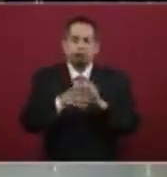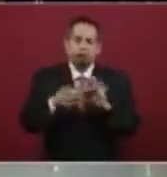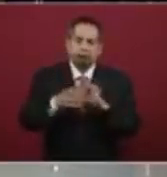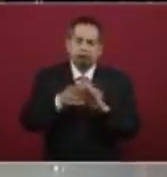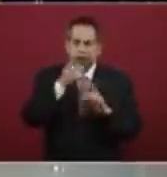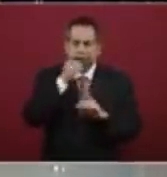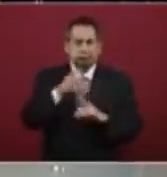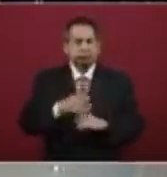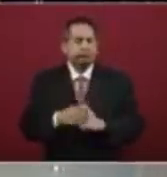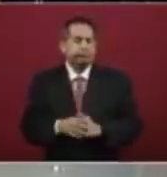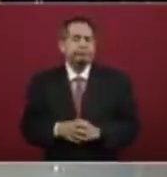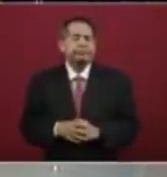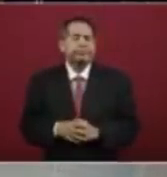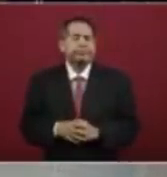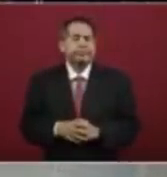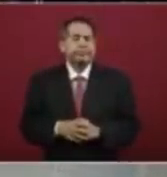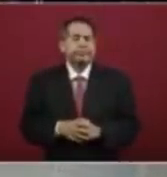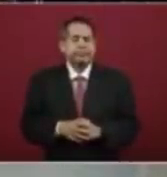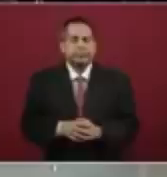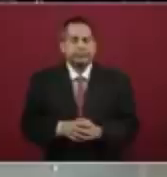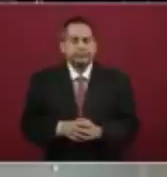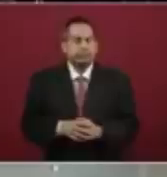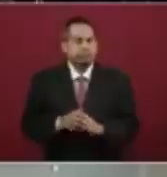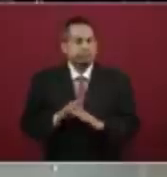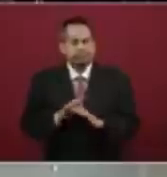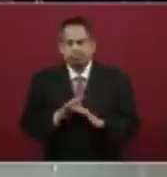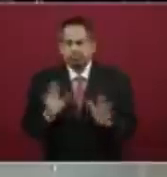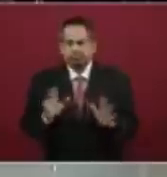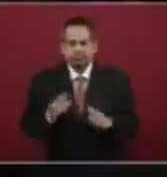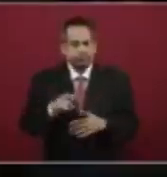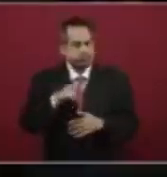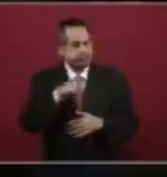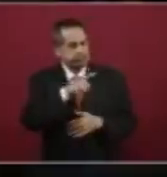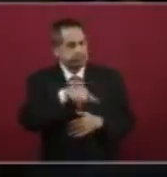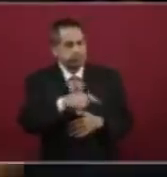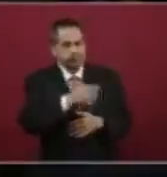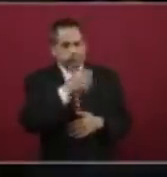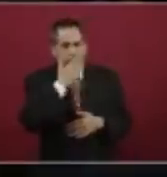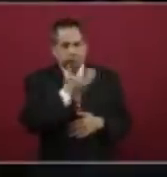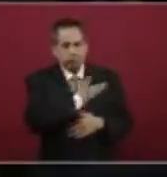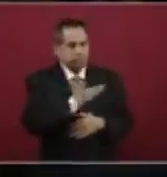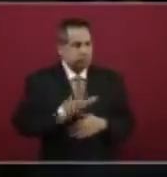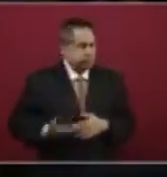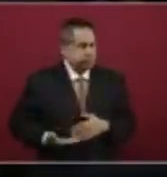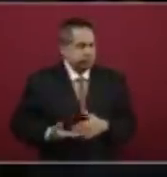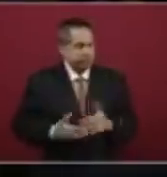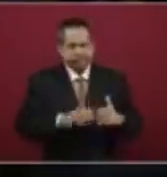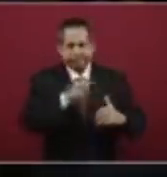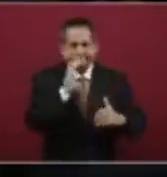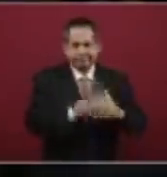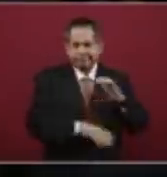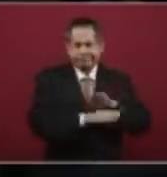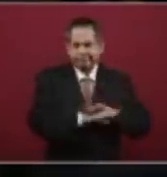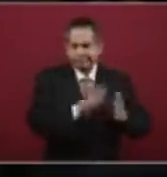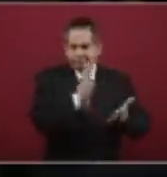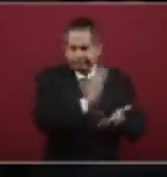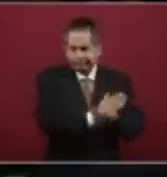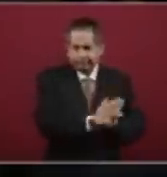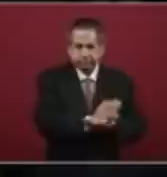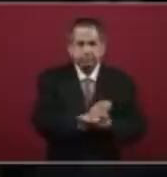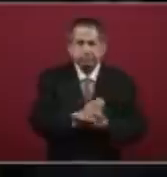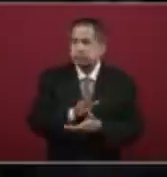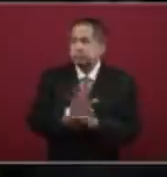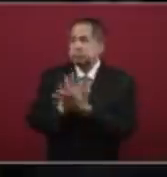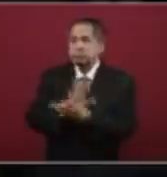el fin de una posición presidencial de participar en procesos electorales,